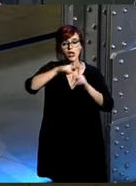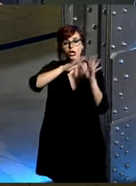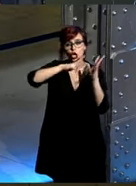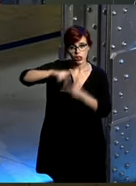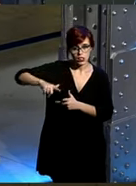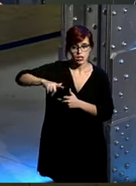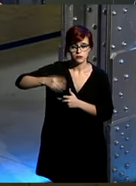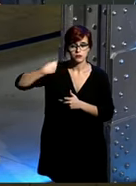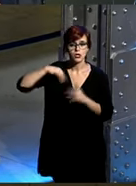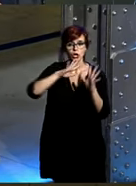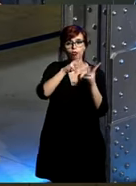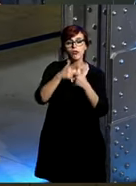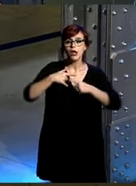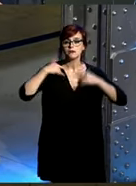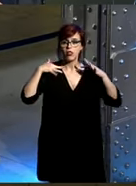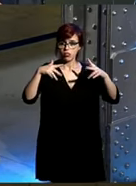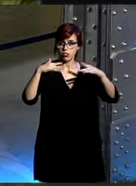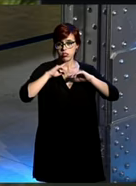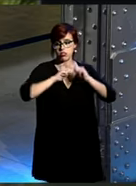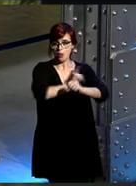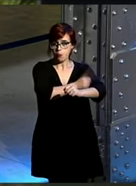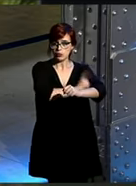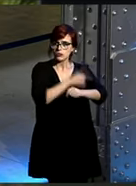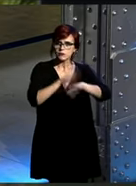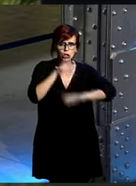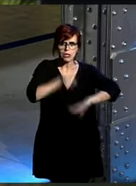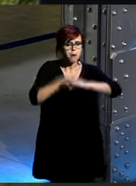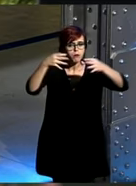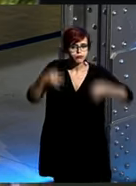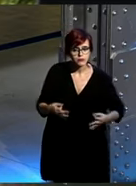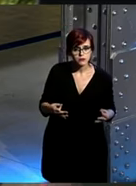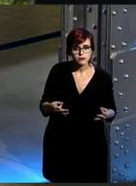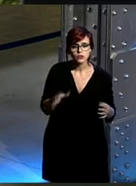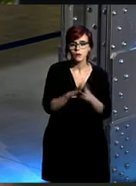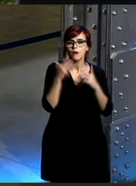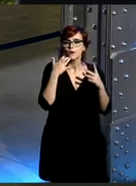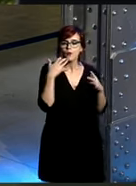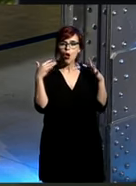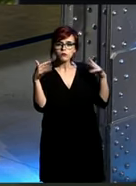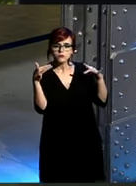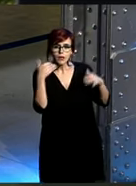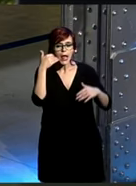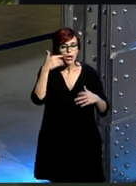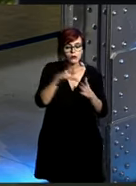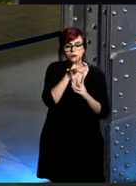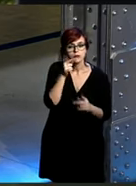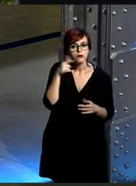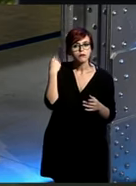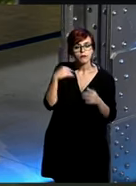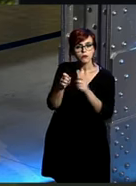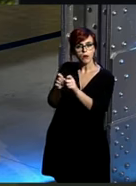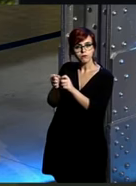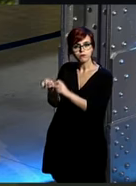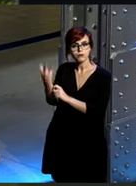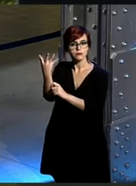noticias, básicamente noticias de deportes, en tiempo real. Entonces uno está viendo un partido, etcétera, y de repente sale un boletín